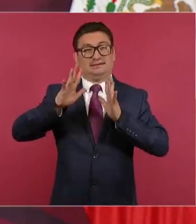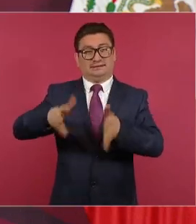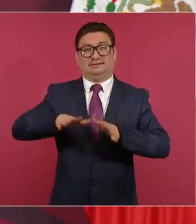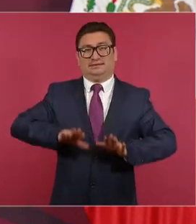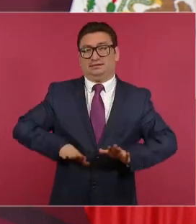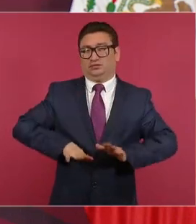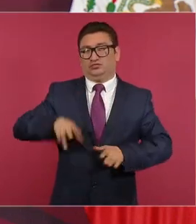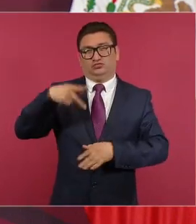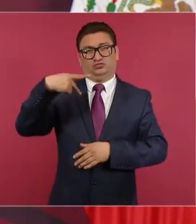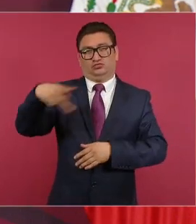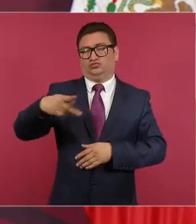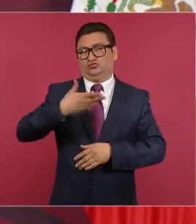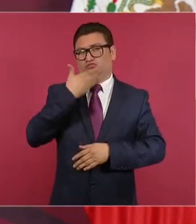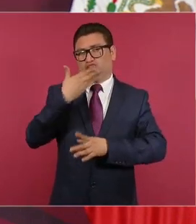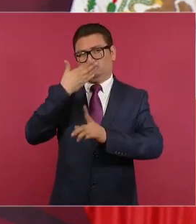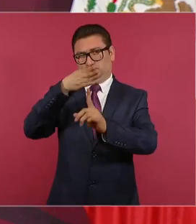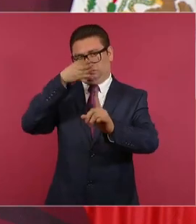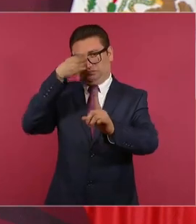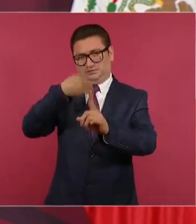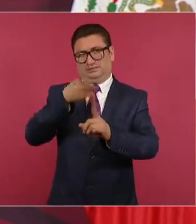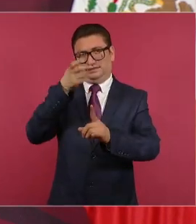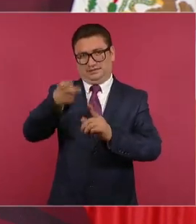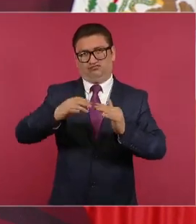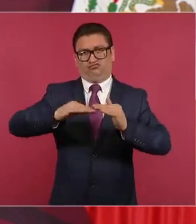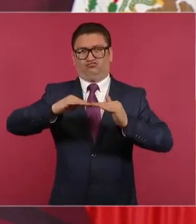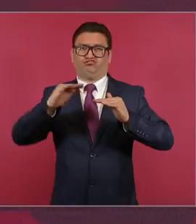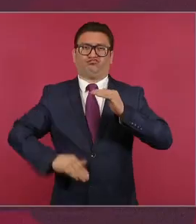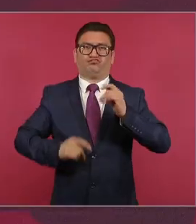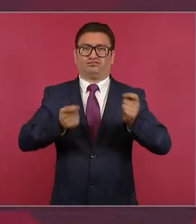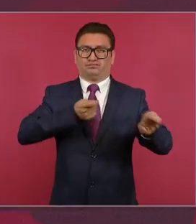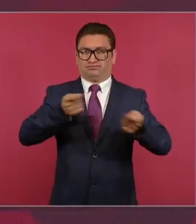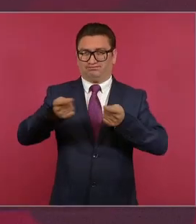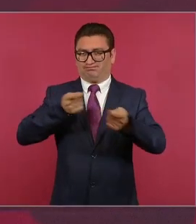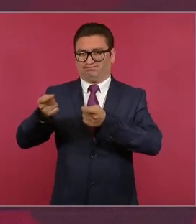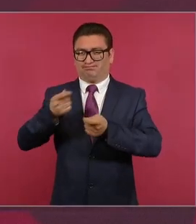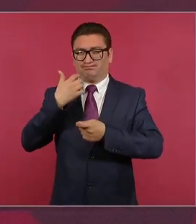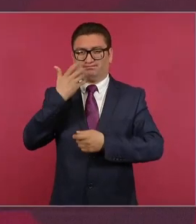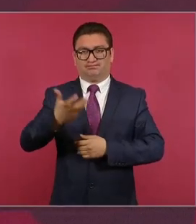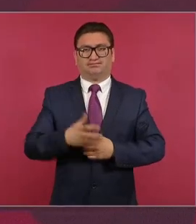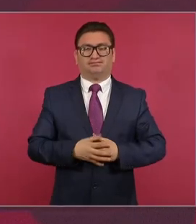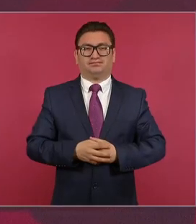tenía el propósito de apropiarse